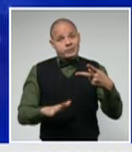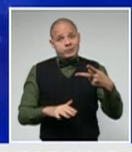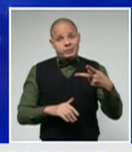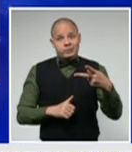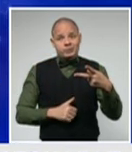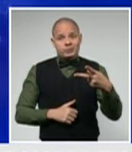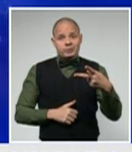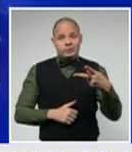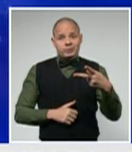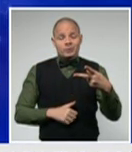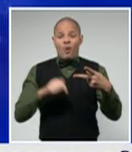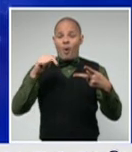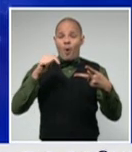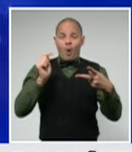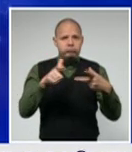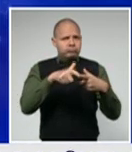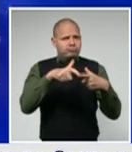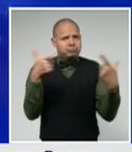hoy es de